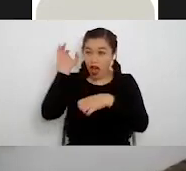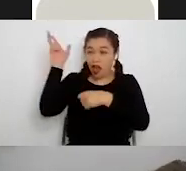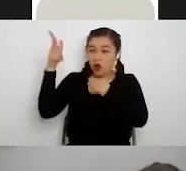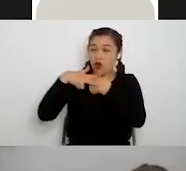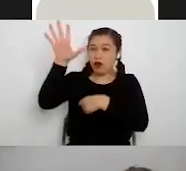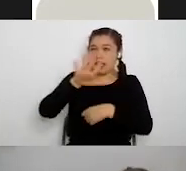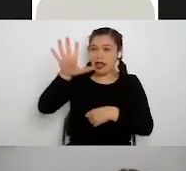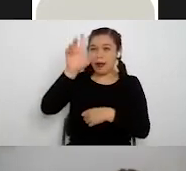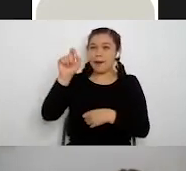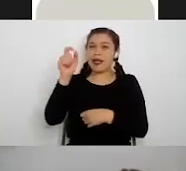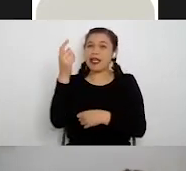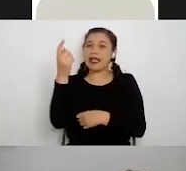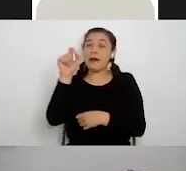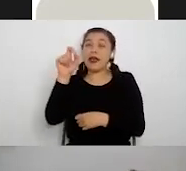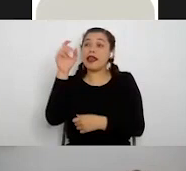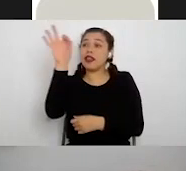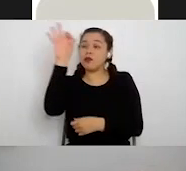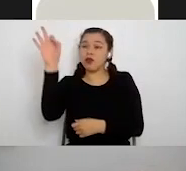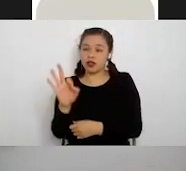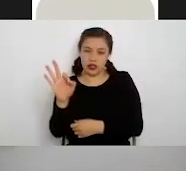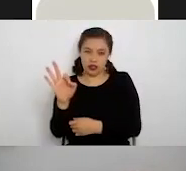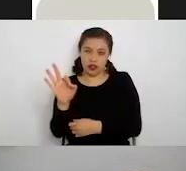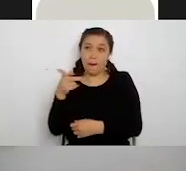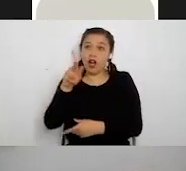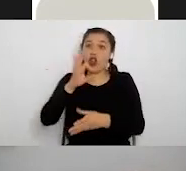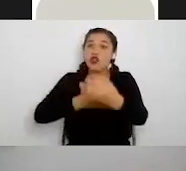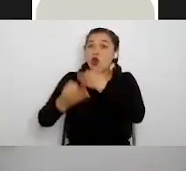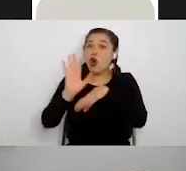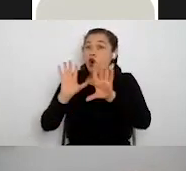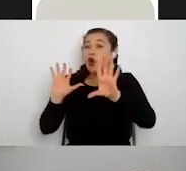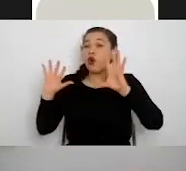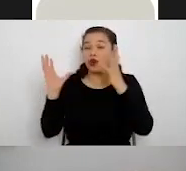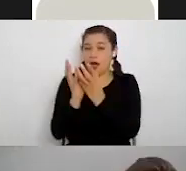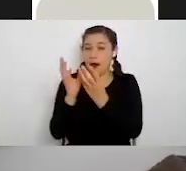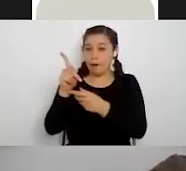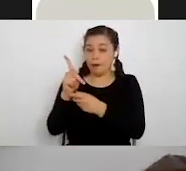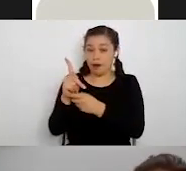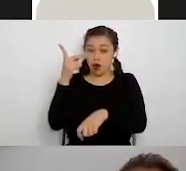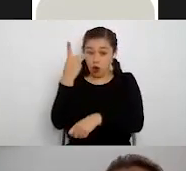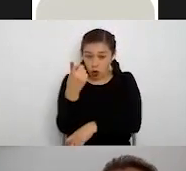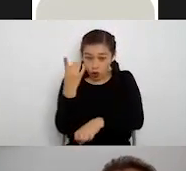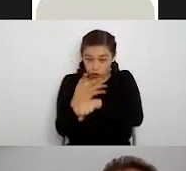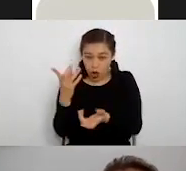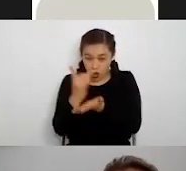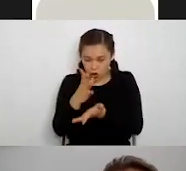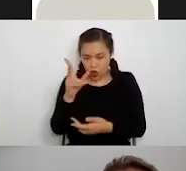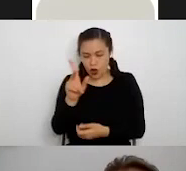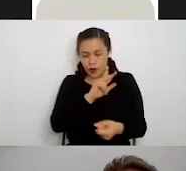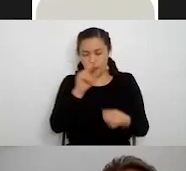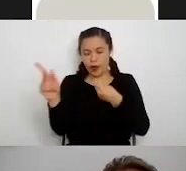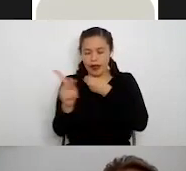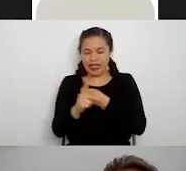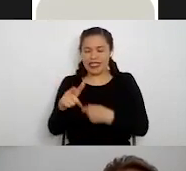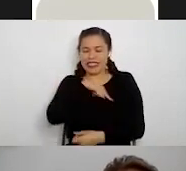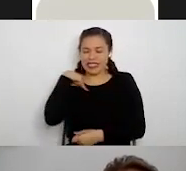el 20% de la economía del mundo. Pero como país solo, China es la segunda más grande del mundo con el 16%,